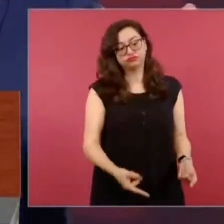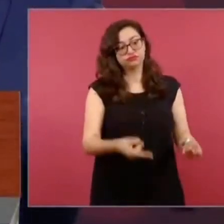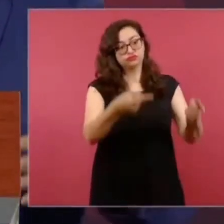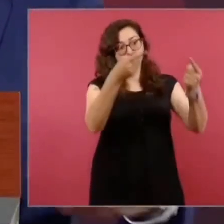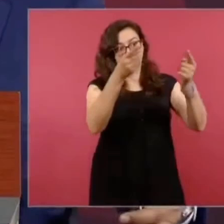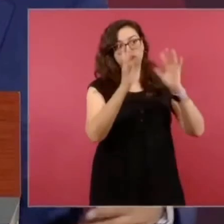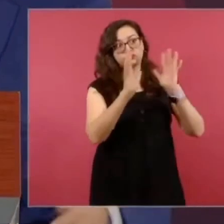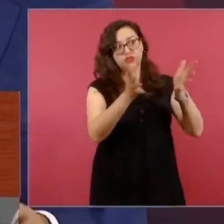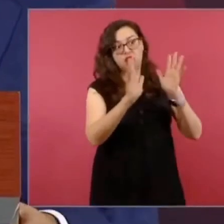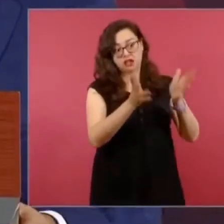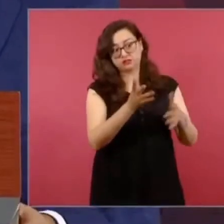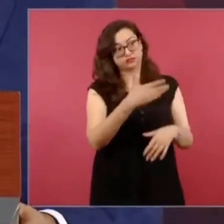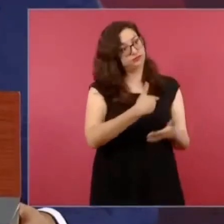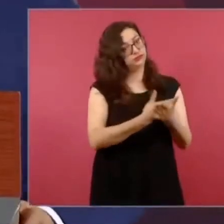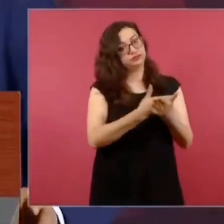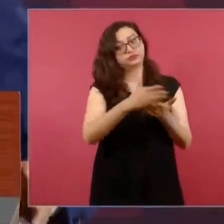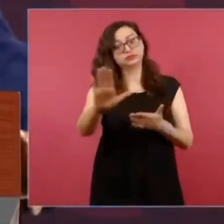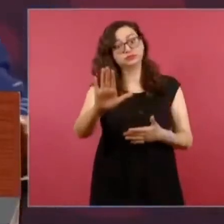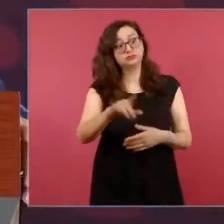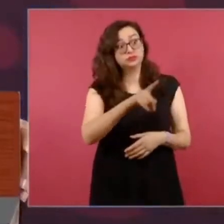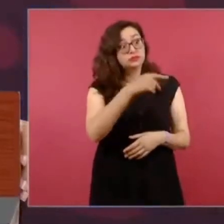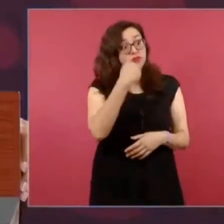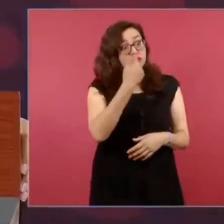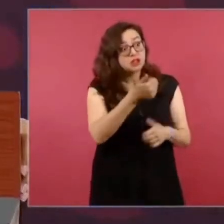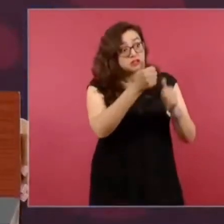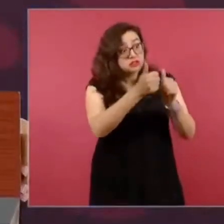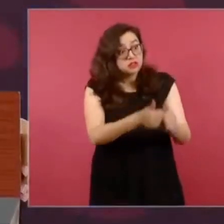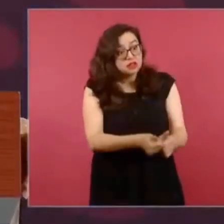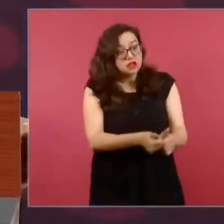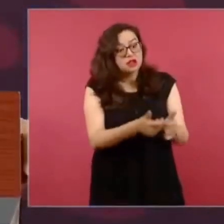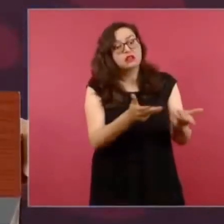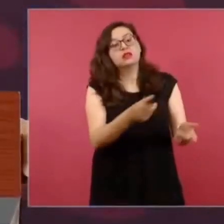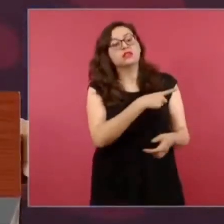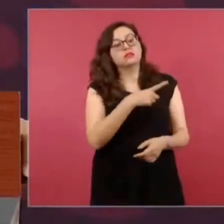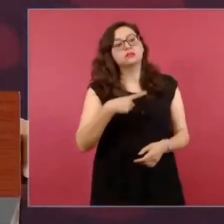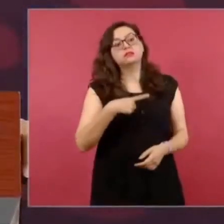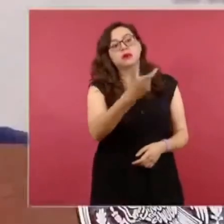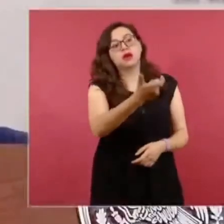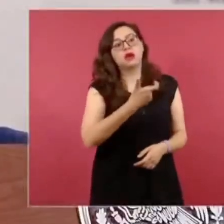aquí, tienes que aportar $300